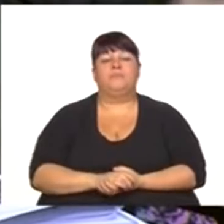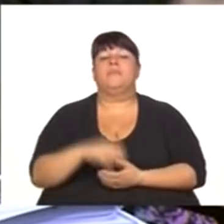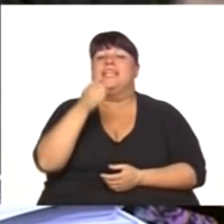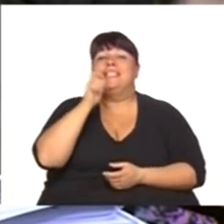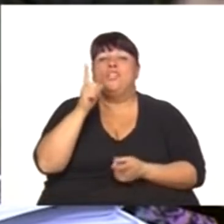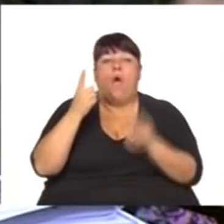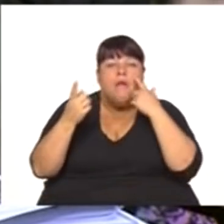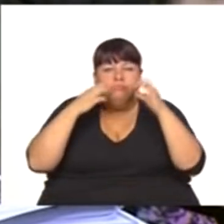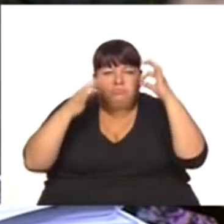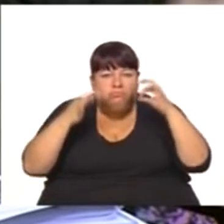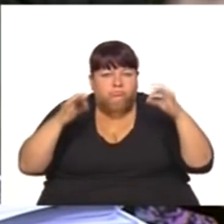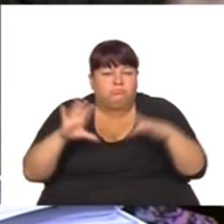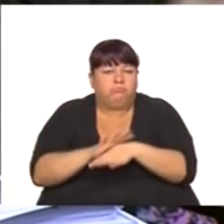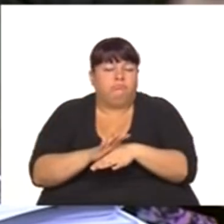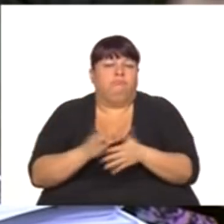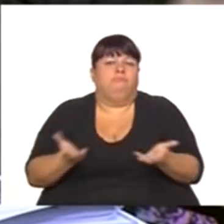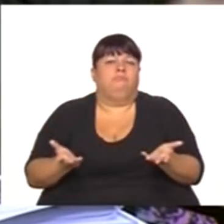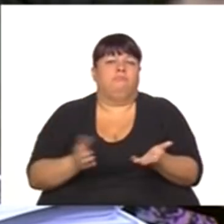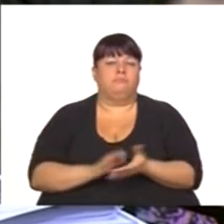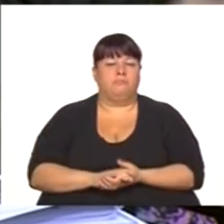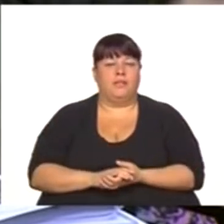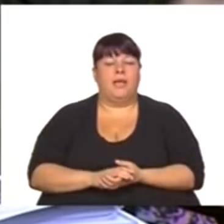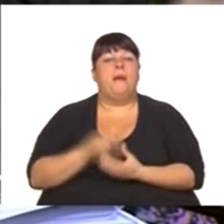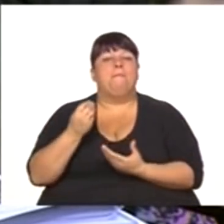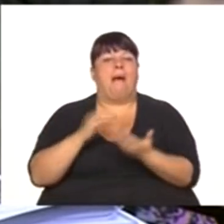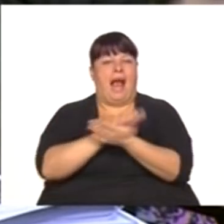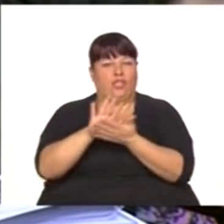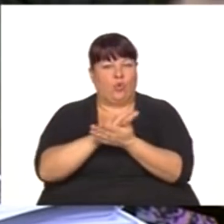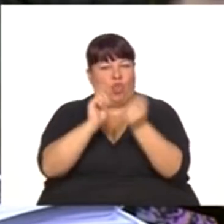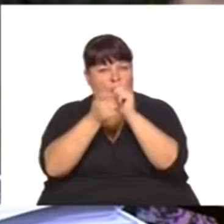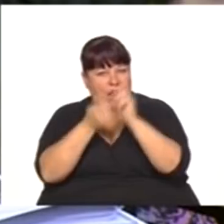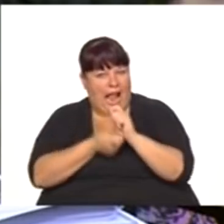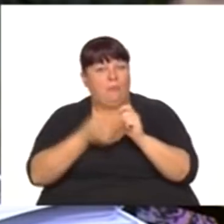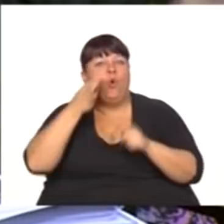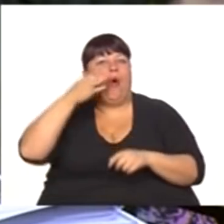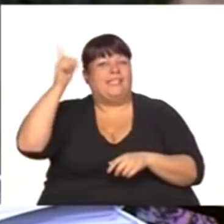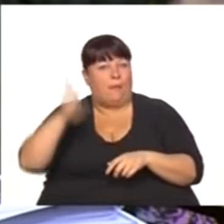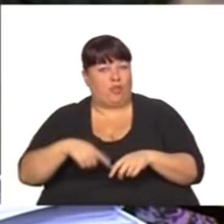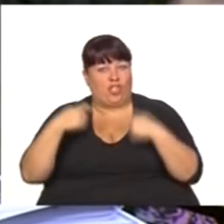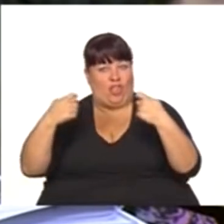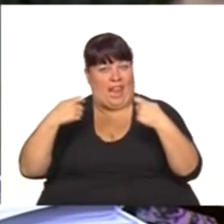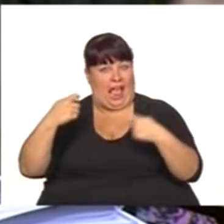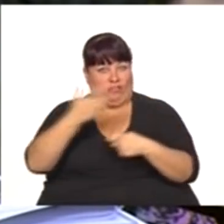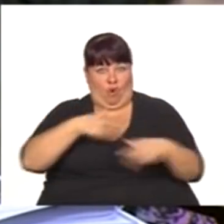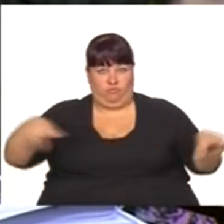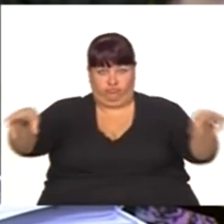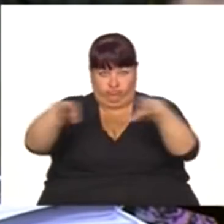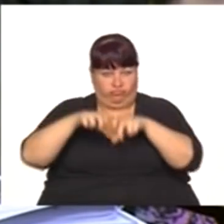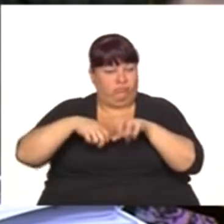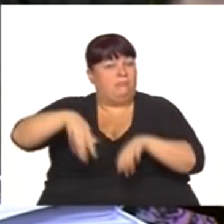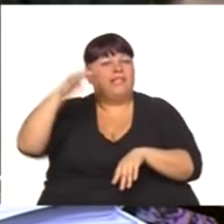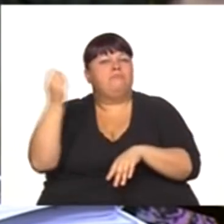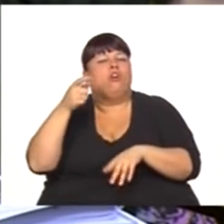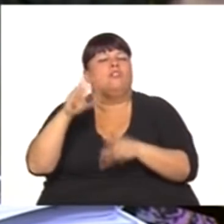no hay rigurosidad para afrontar las modificaciones del 40% del gasto público y el